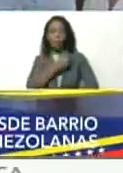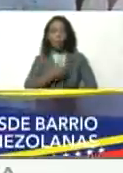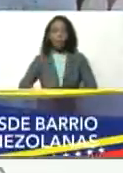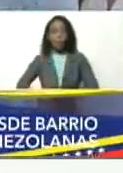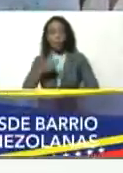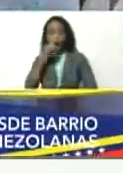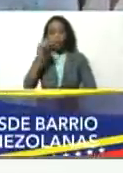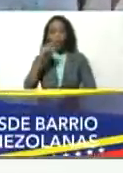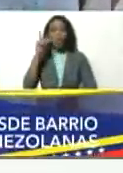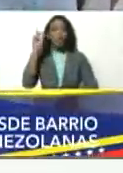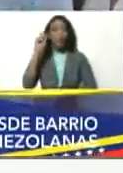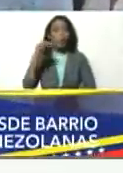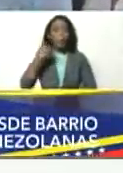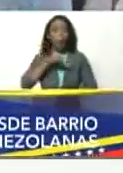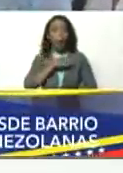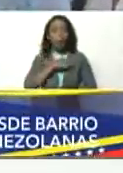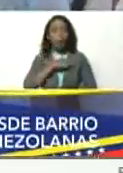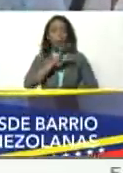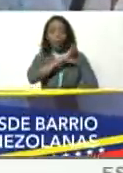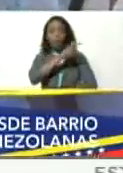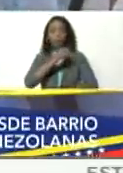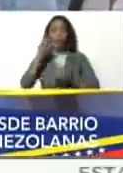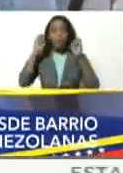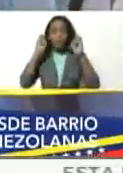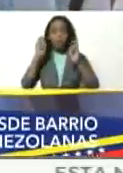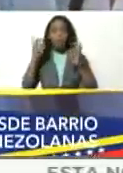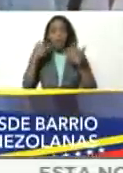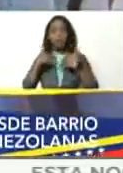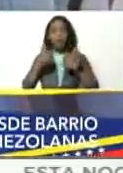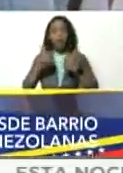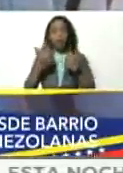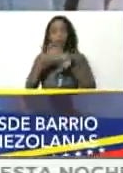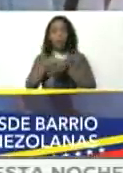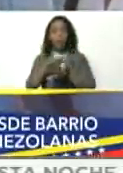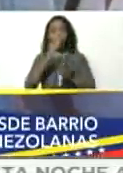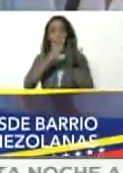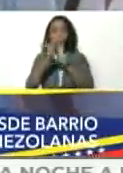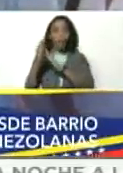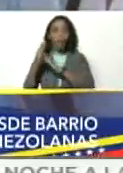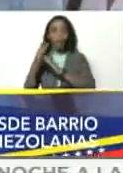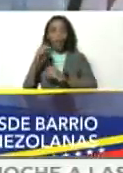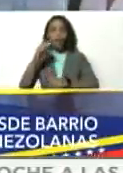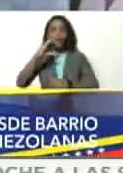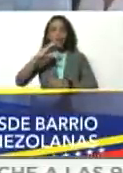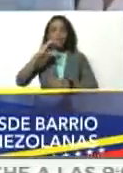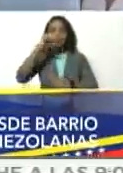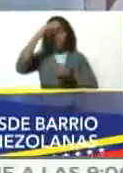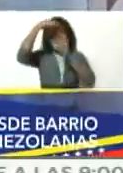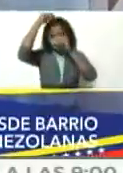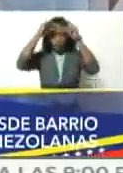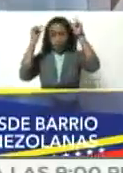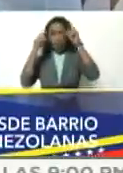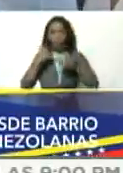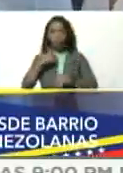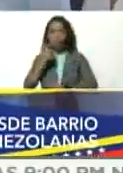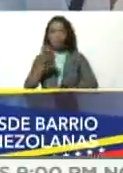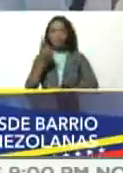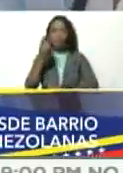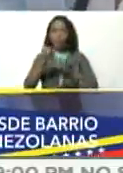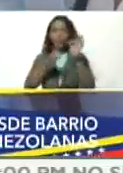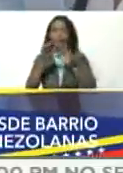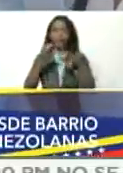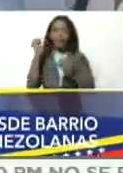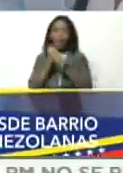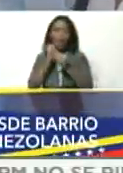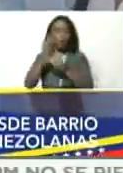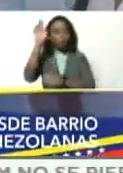que también nuestro director del área de salud integral comunitaria, Che Guevara, pudiese dar las impresiones del trabajo que